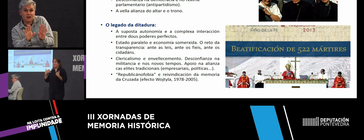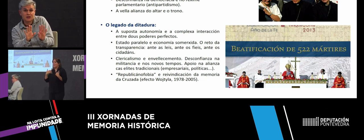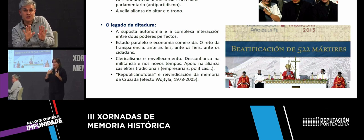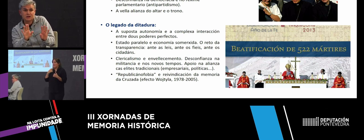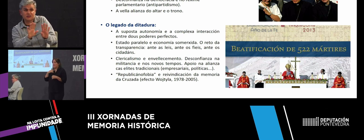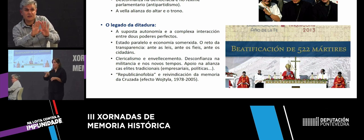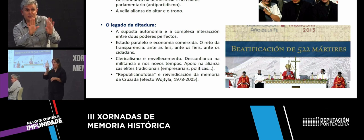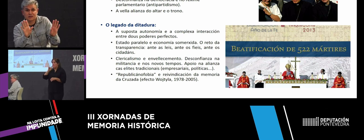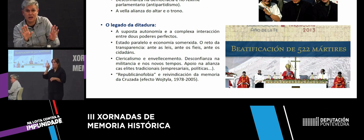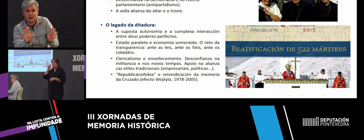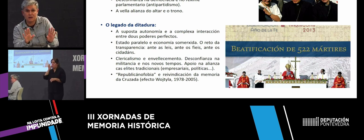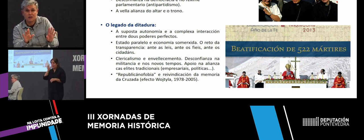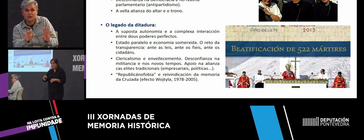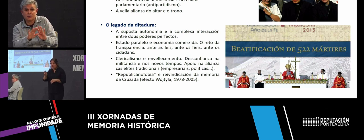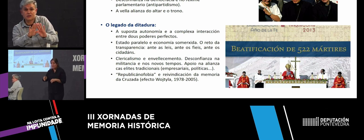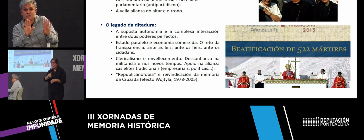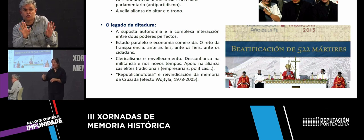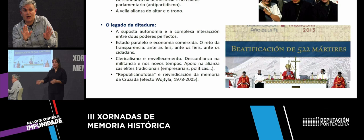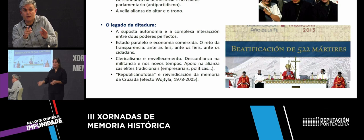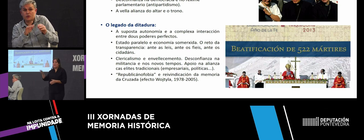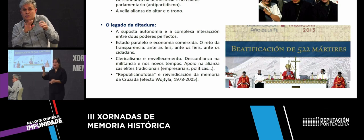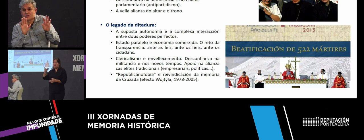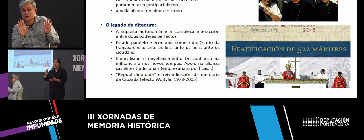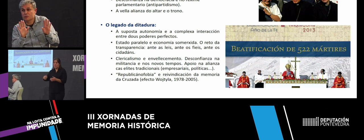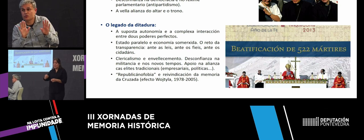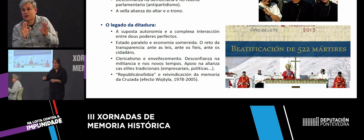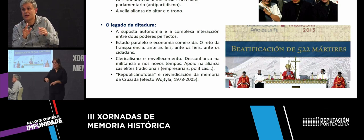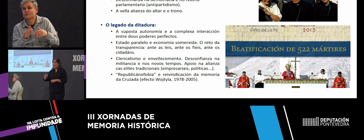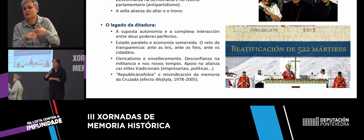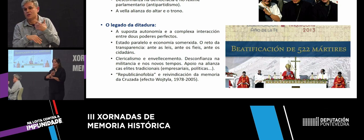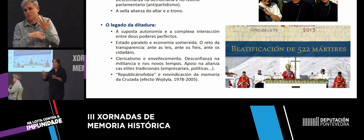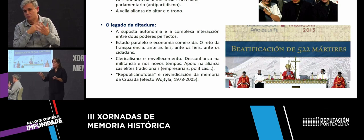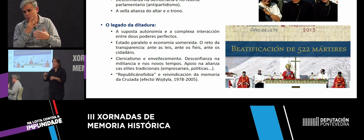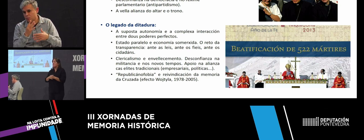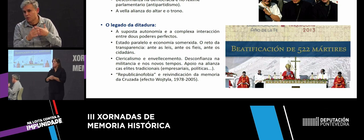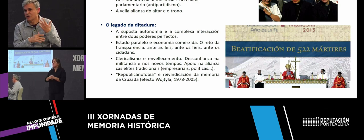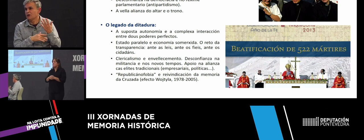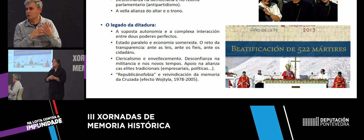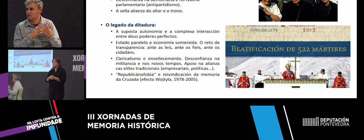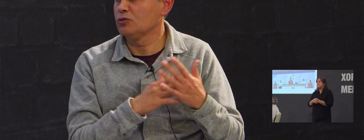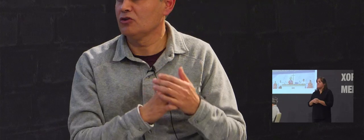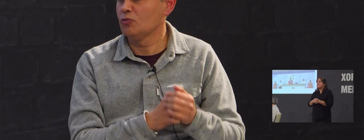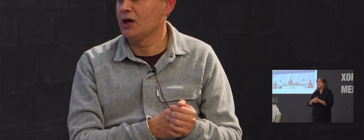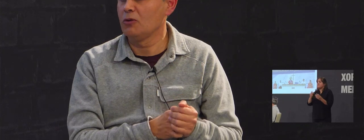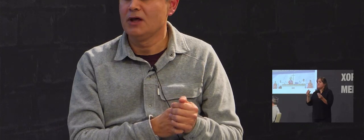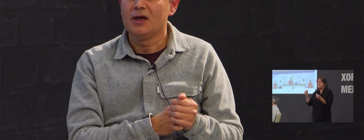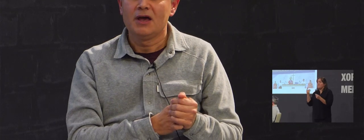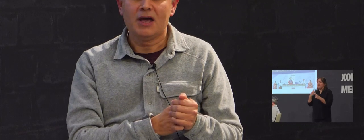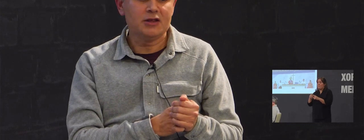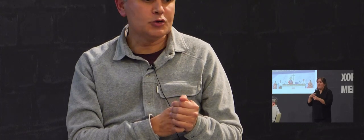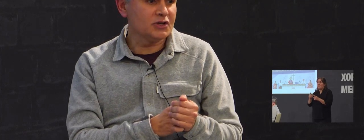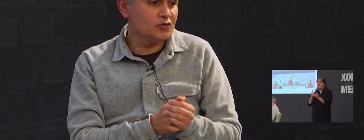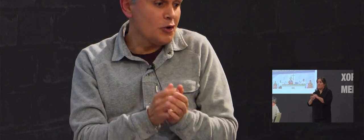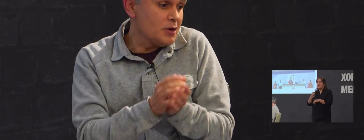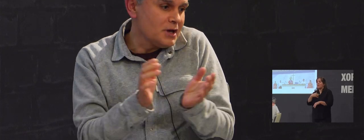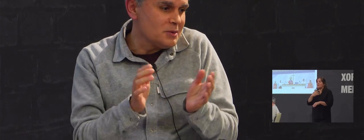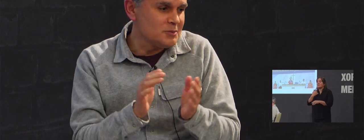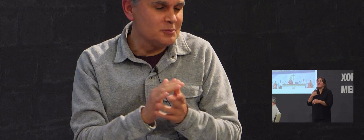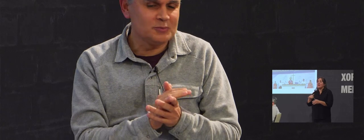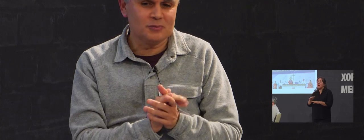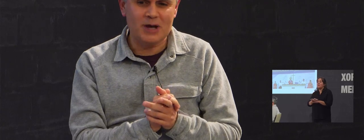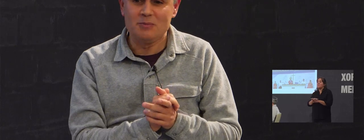se beatifican, nin se desenterran, nin dicimos nada porque parece que non pasou nada, pois claro, moitas cousas mudaron. E dito